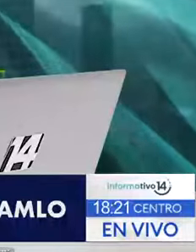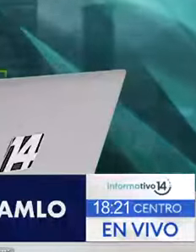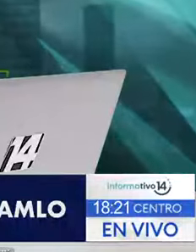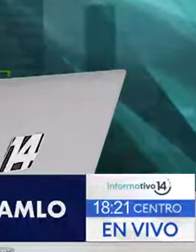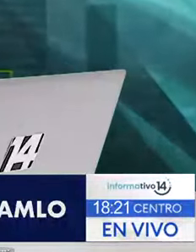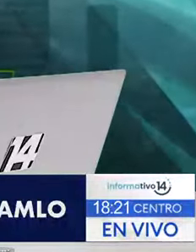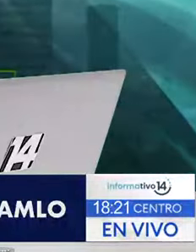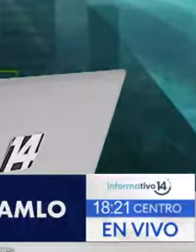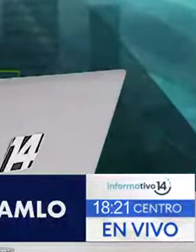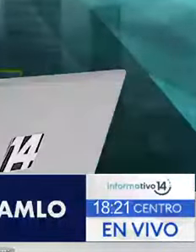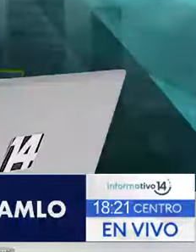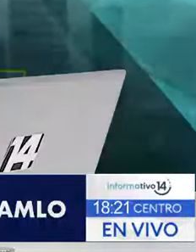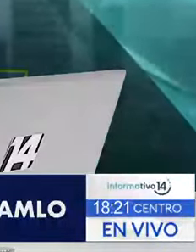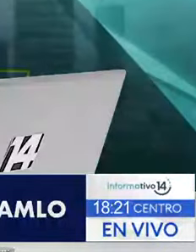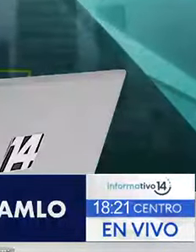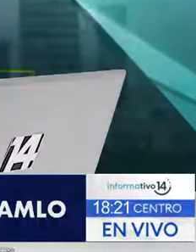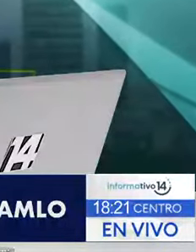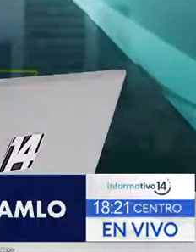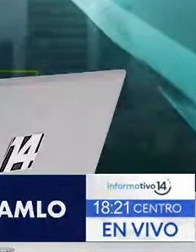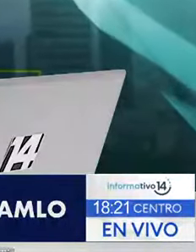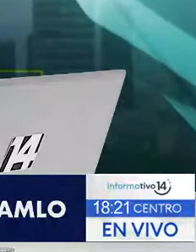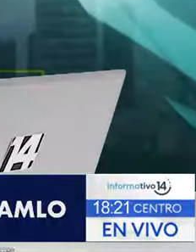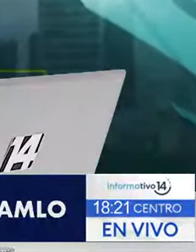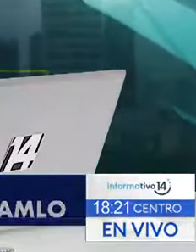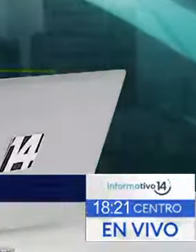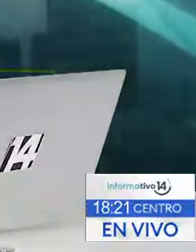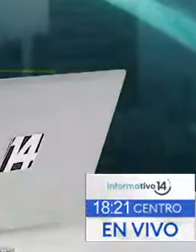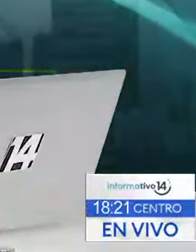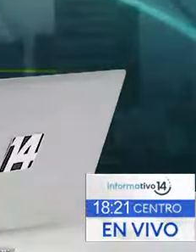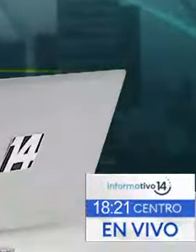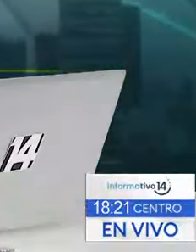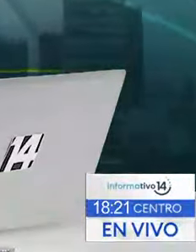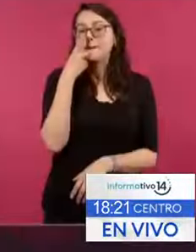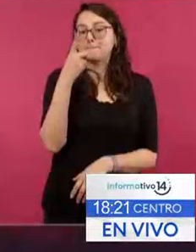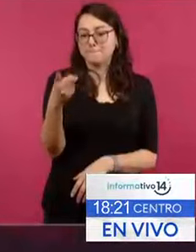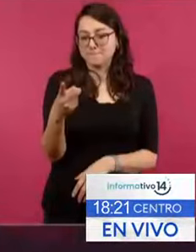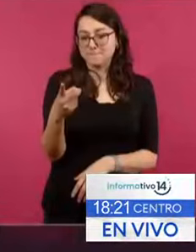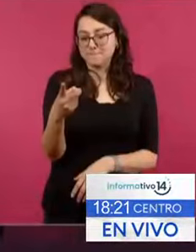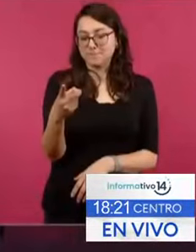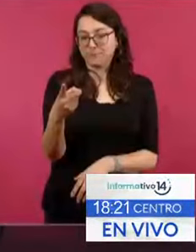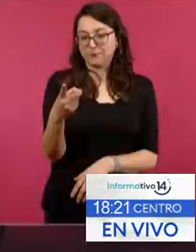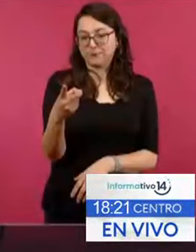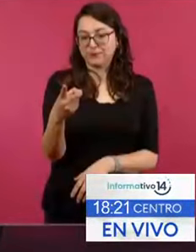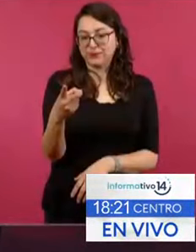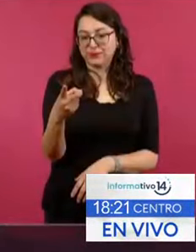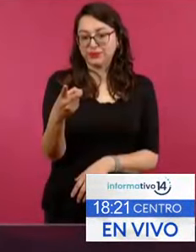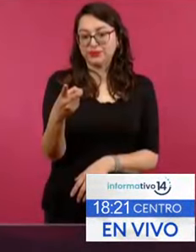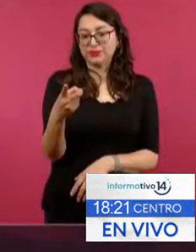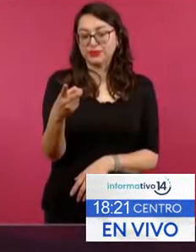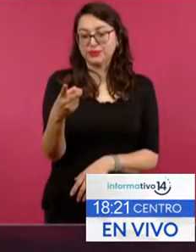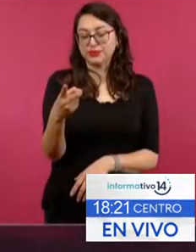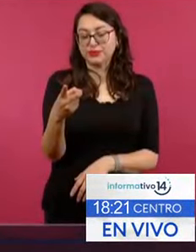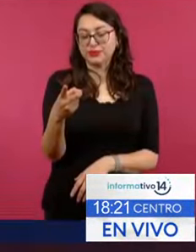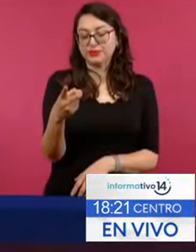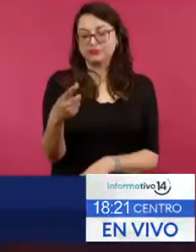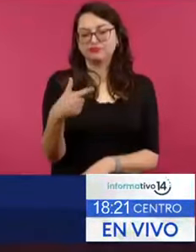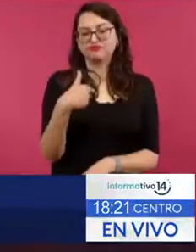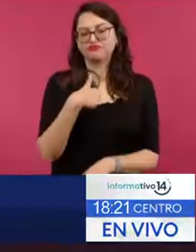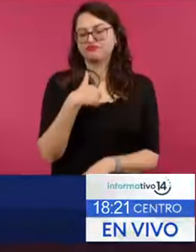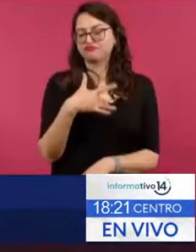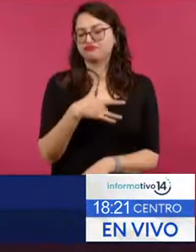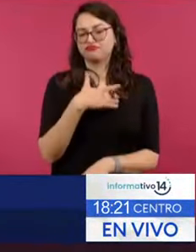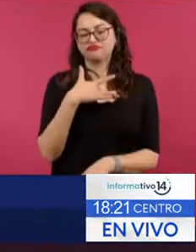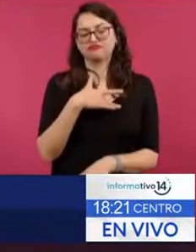de oposición malaconsejó a un grupo de empresarios. Yo estoy muy